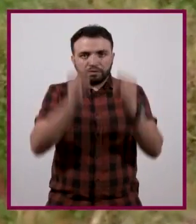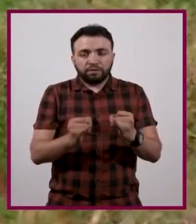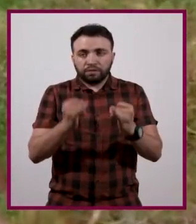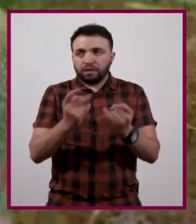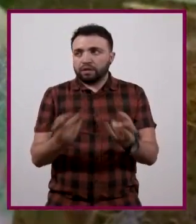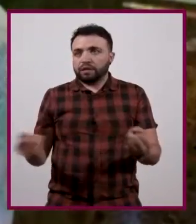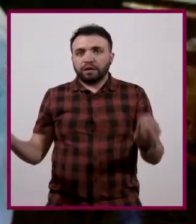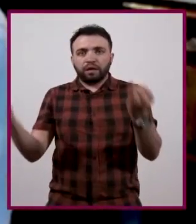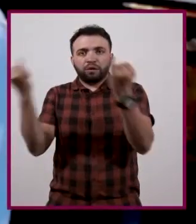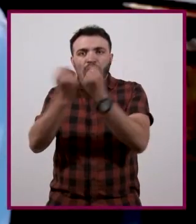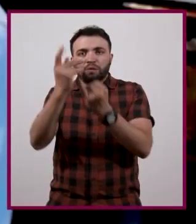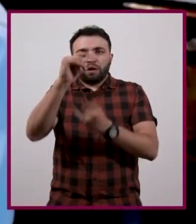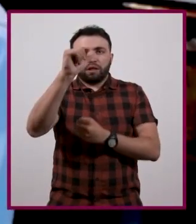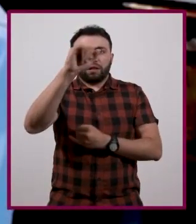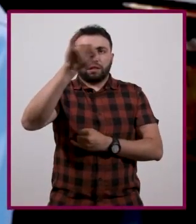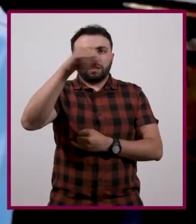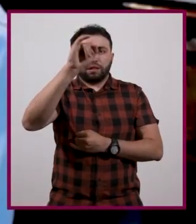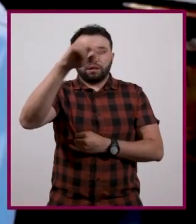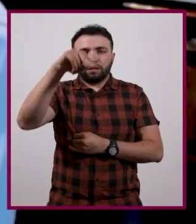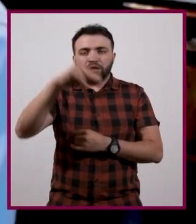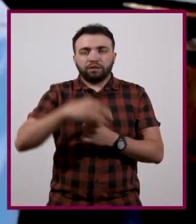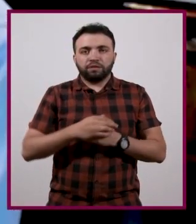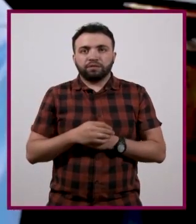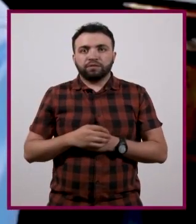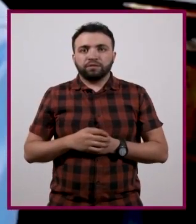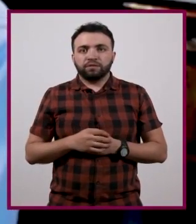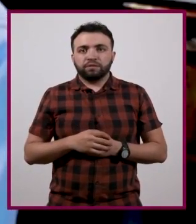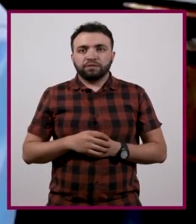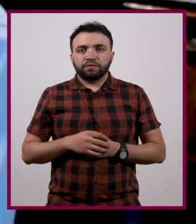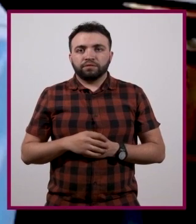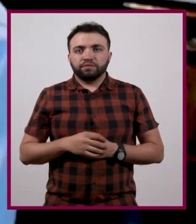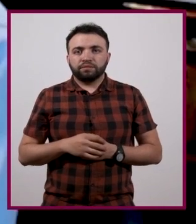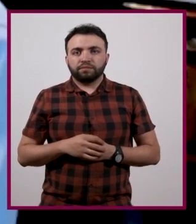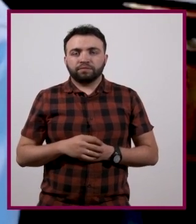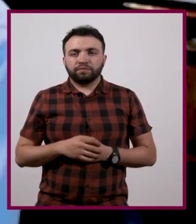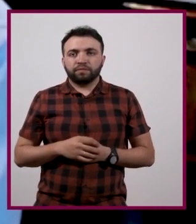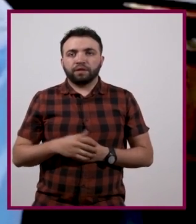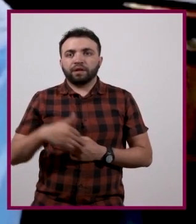Tajín. Está Yogualichan, muy cerca de Cuetzalan,